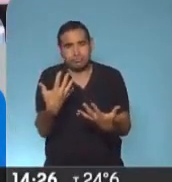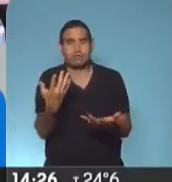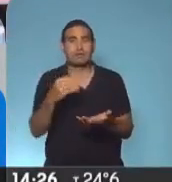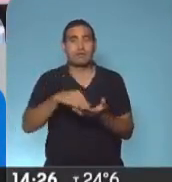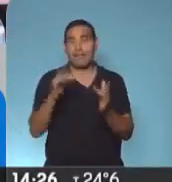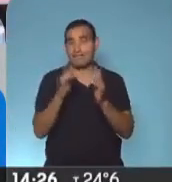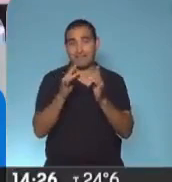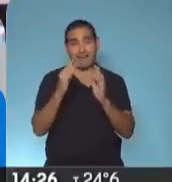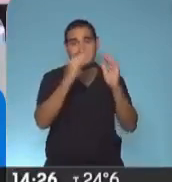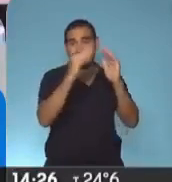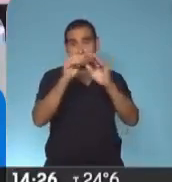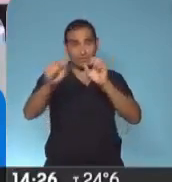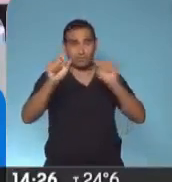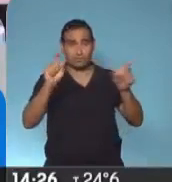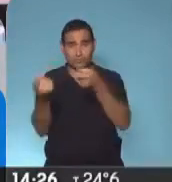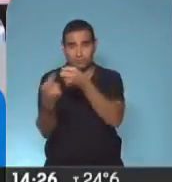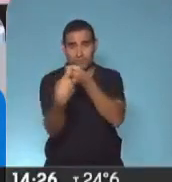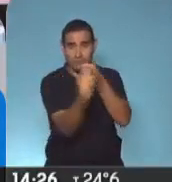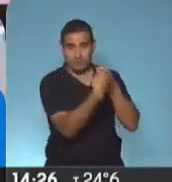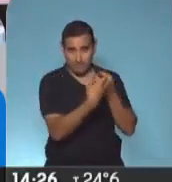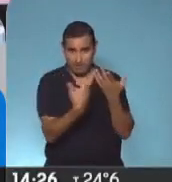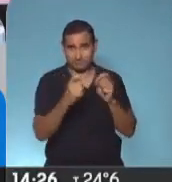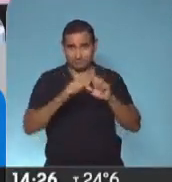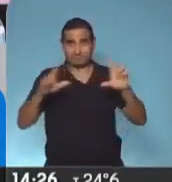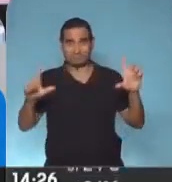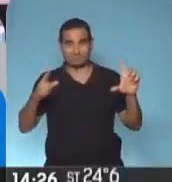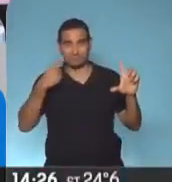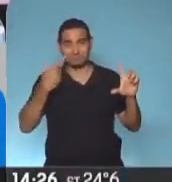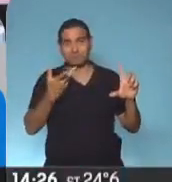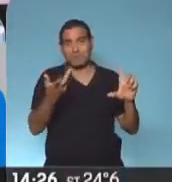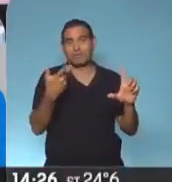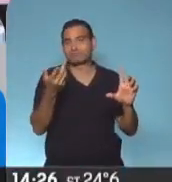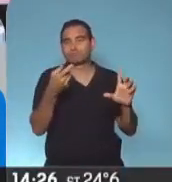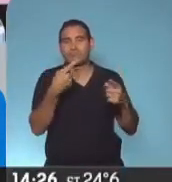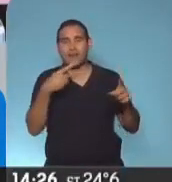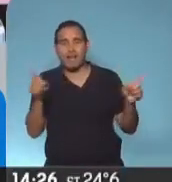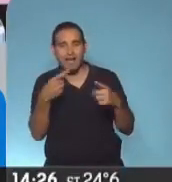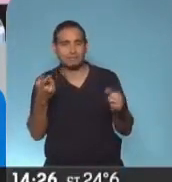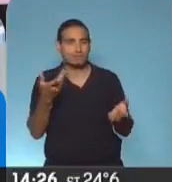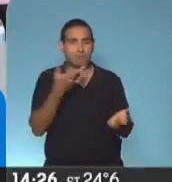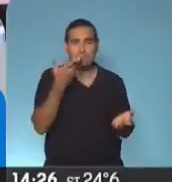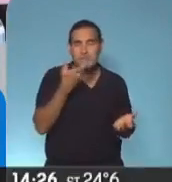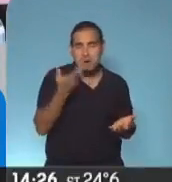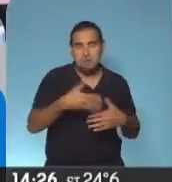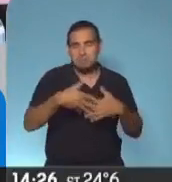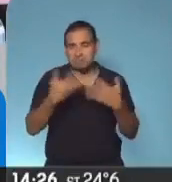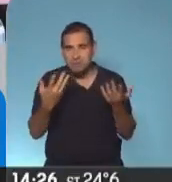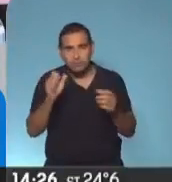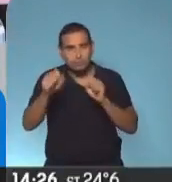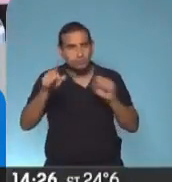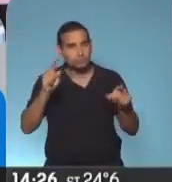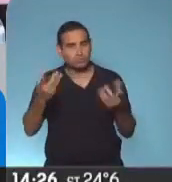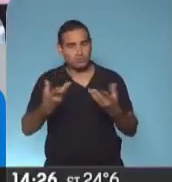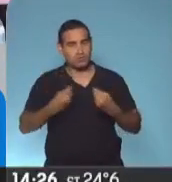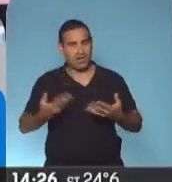streaming desde sus casas, aportando también a través de su arte y de su palabra, su voz de